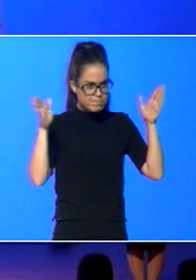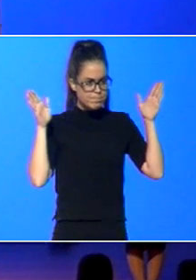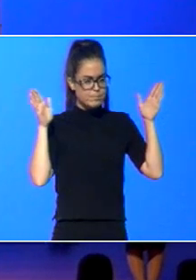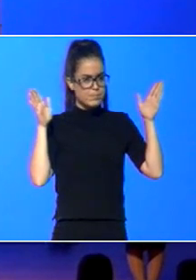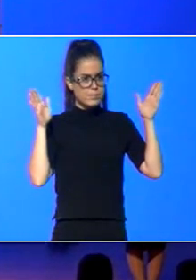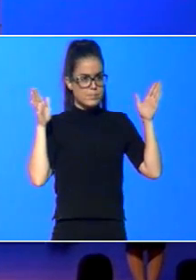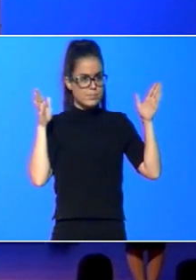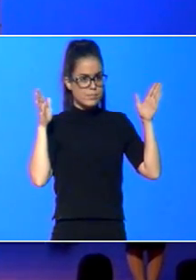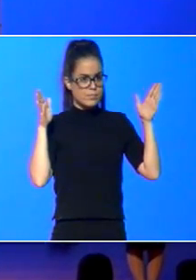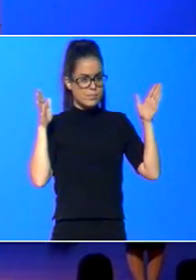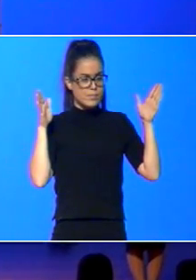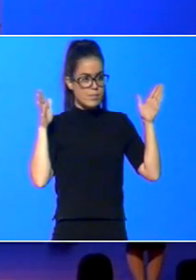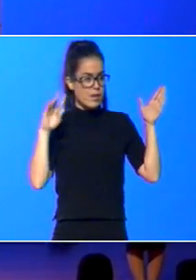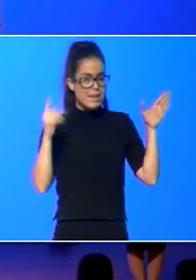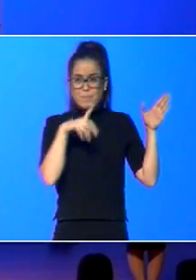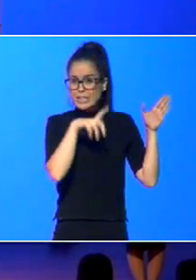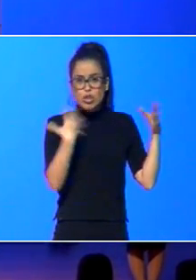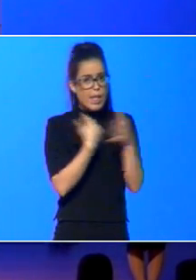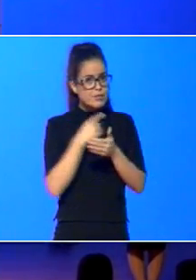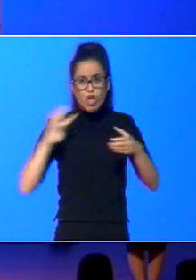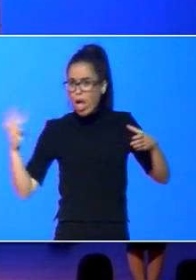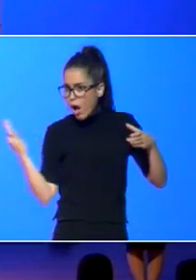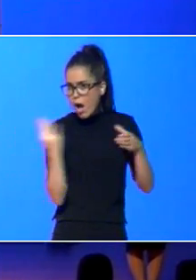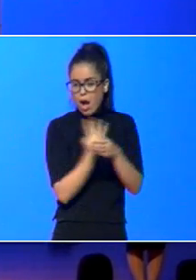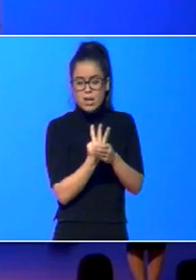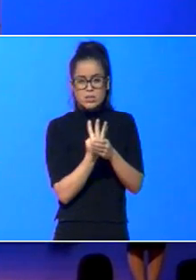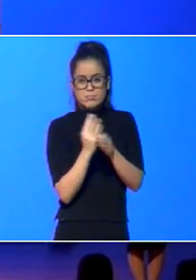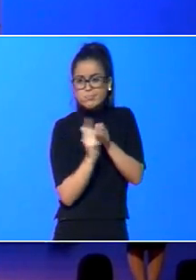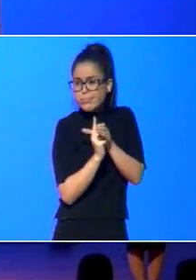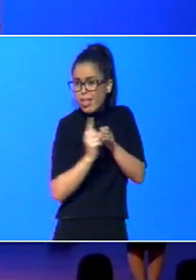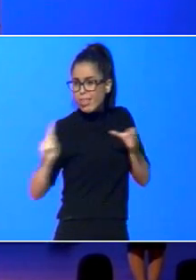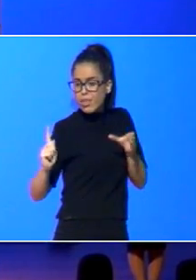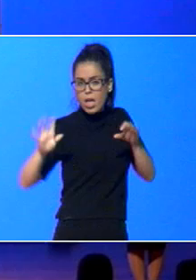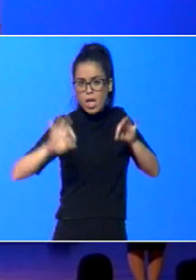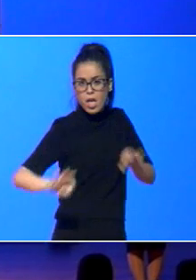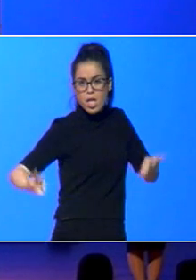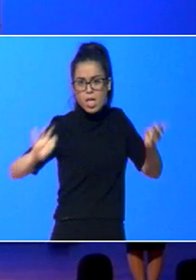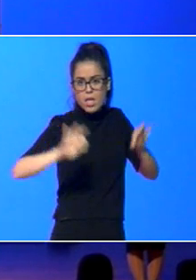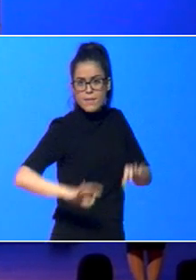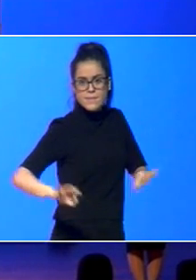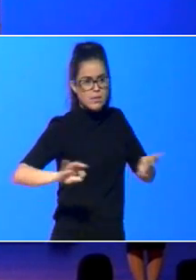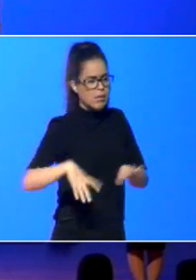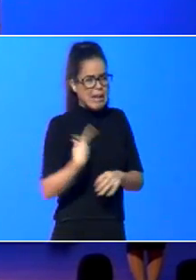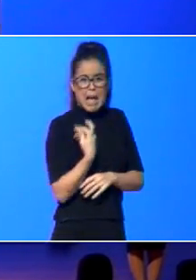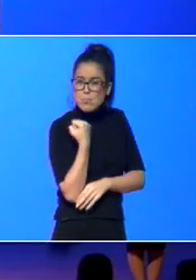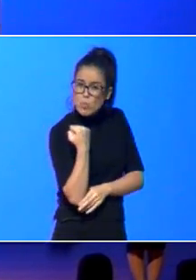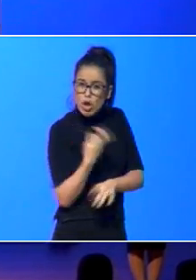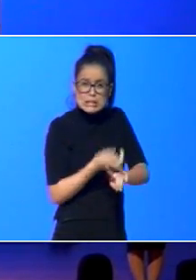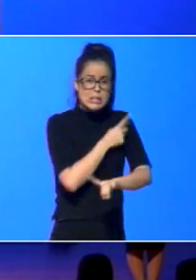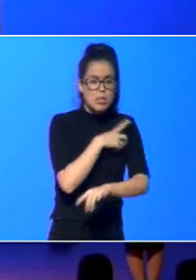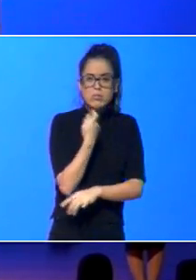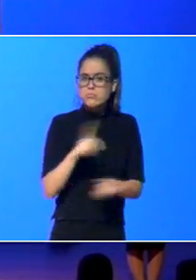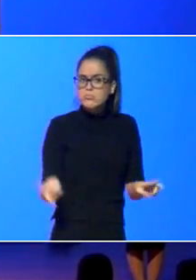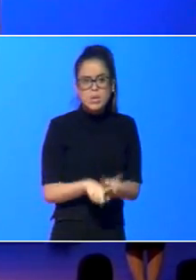abrir e incluir a todos y no excluir a nadie, aunque tengan muchísimas necesidades de apoyo o muchísimas